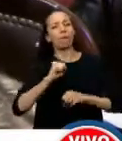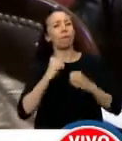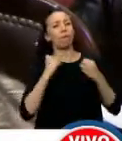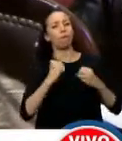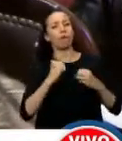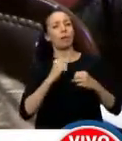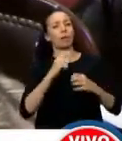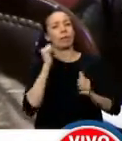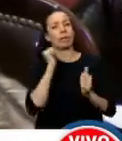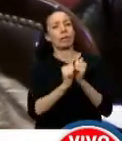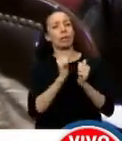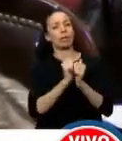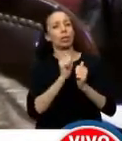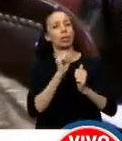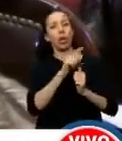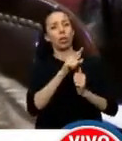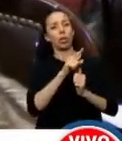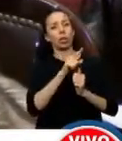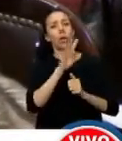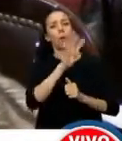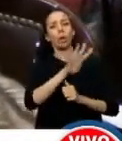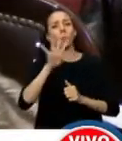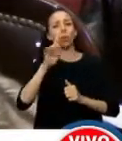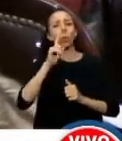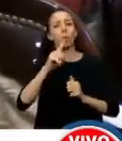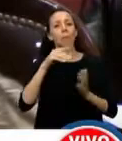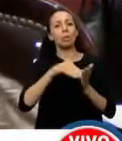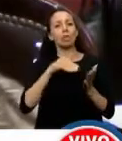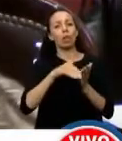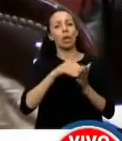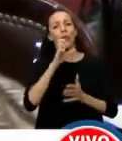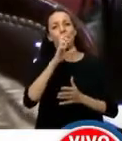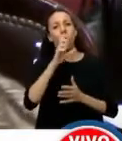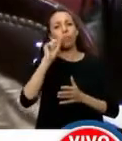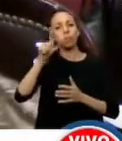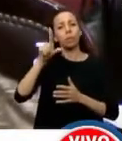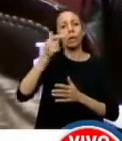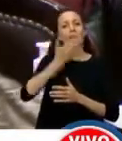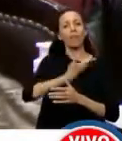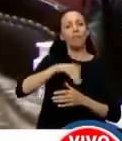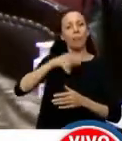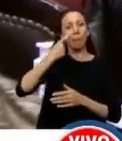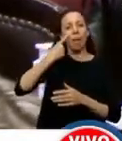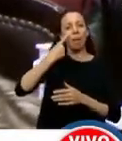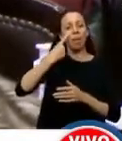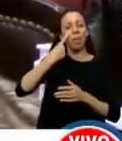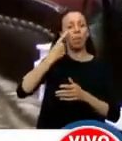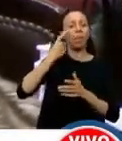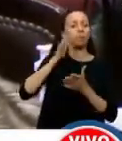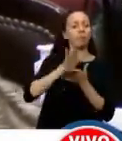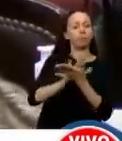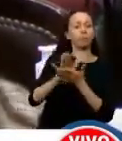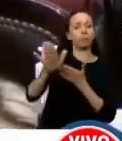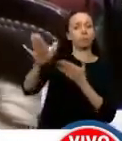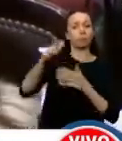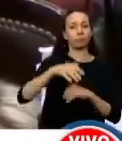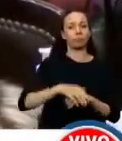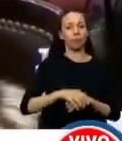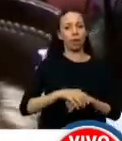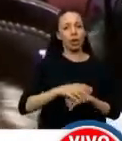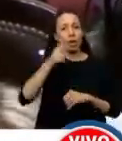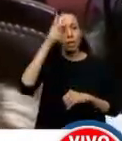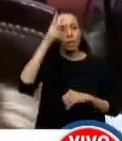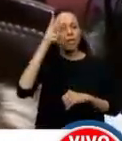logró sacar al FMI de la Argentina, eso generó en toda la militancia, en la gente en general, una sensación muy positiva.